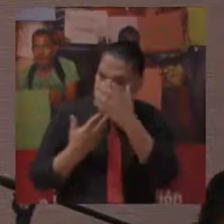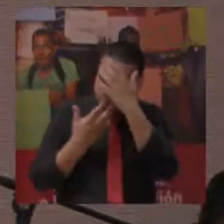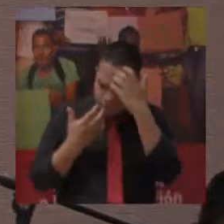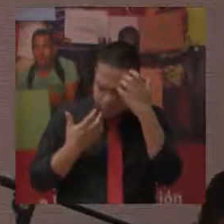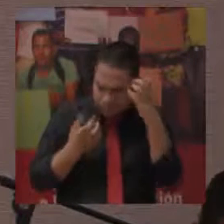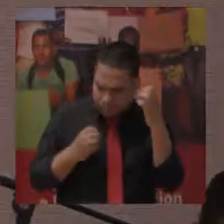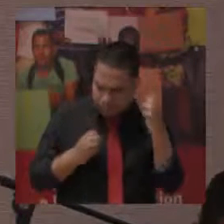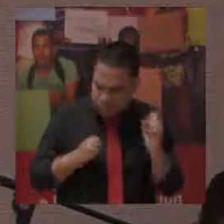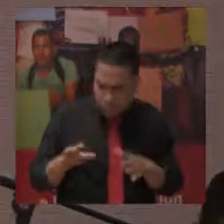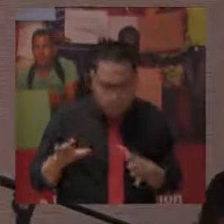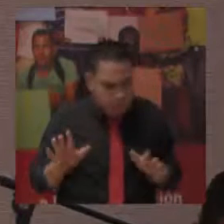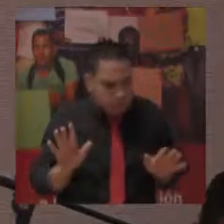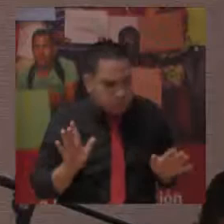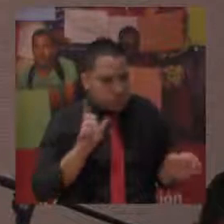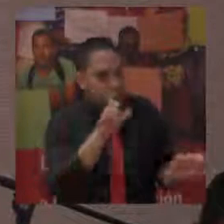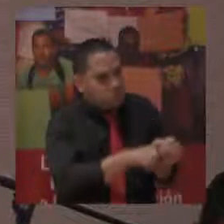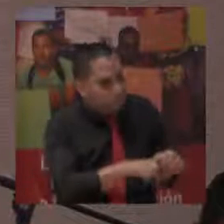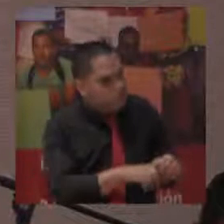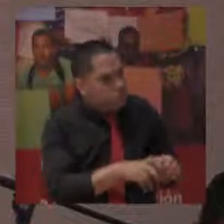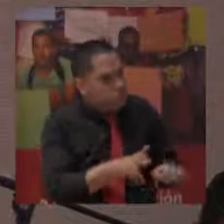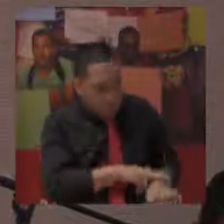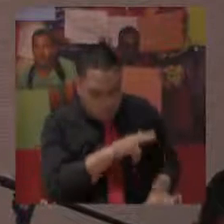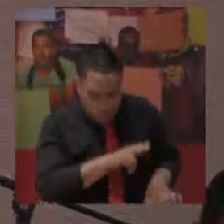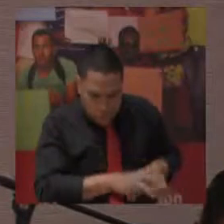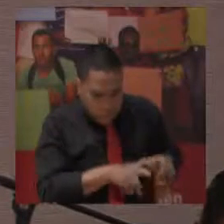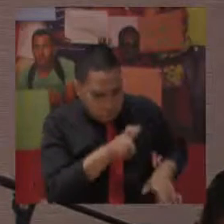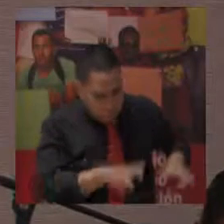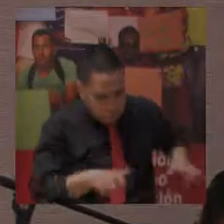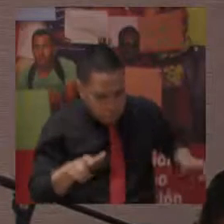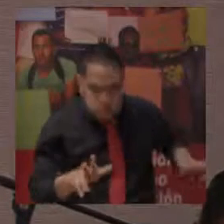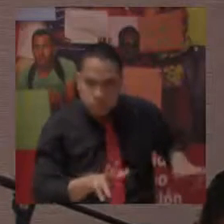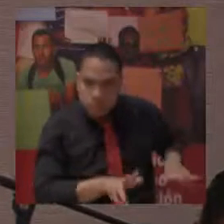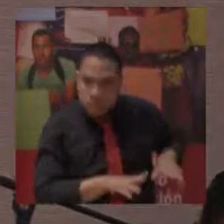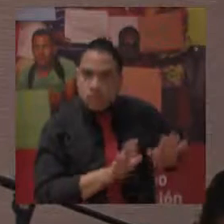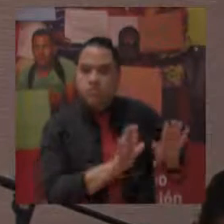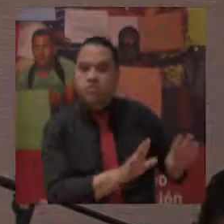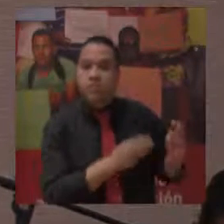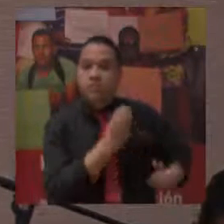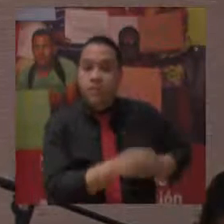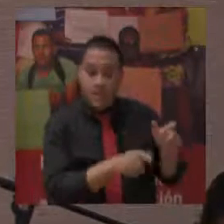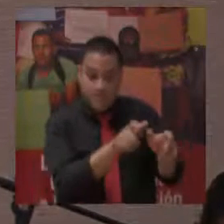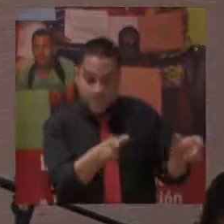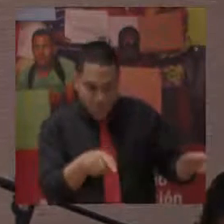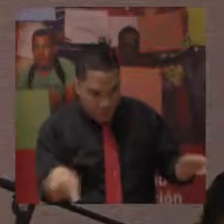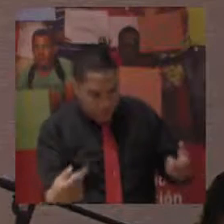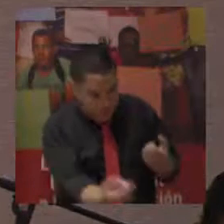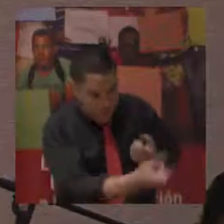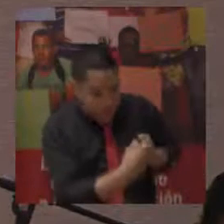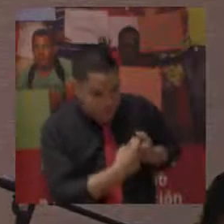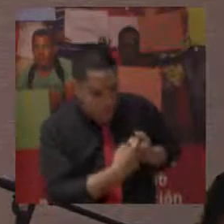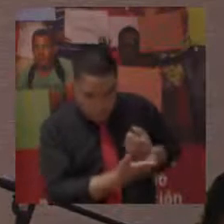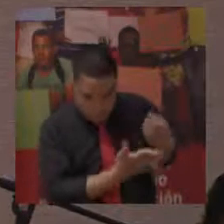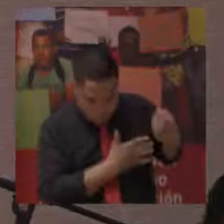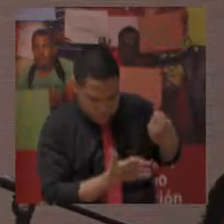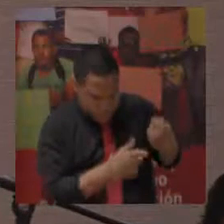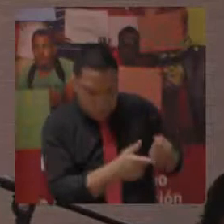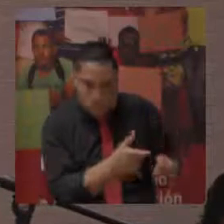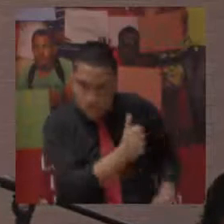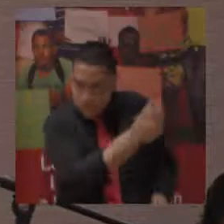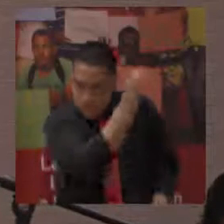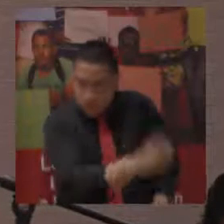civilidad. Nos propusimos que la gran mayoría de las personas que entraran a este proceso, que es voluntario, se adhirieran a